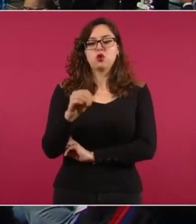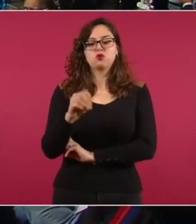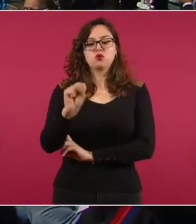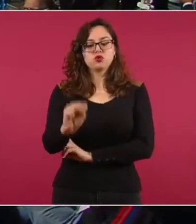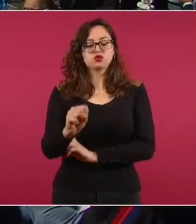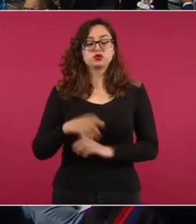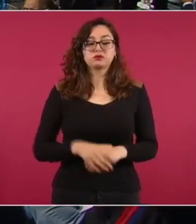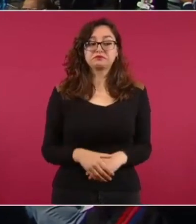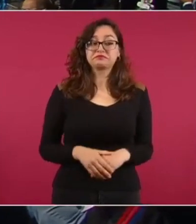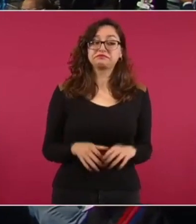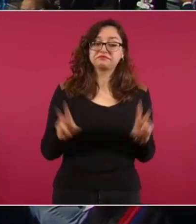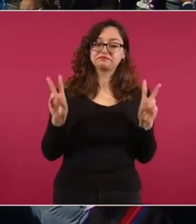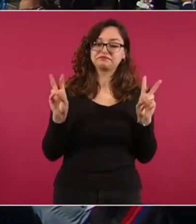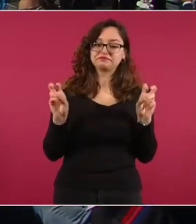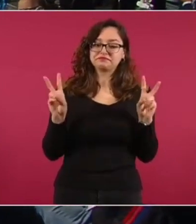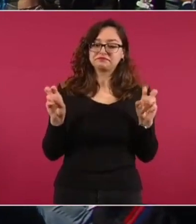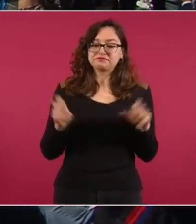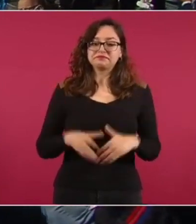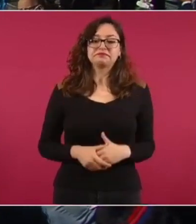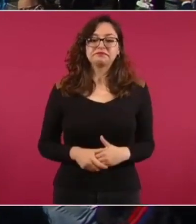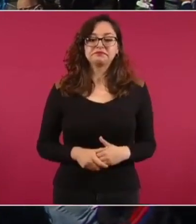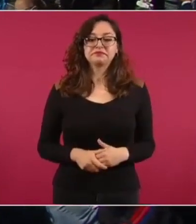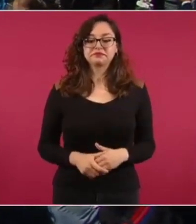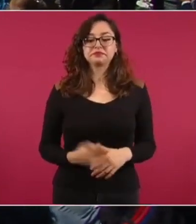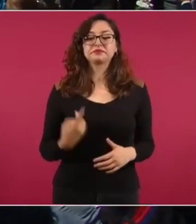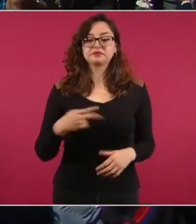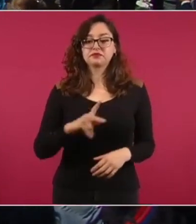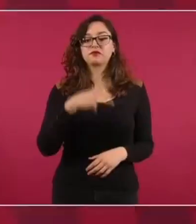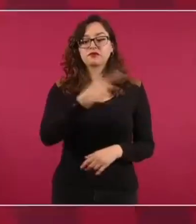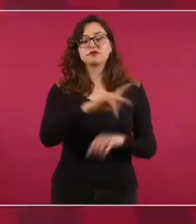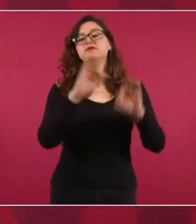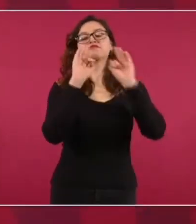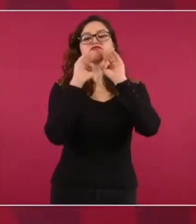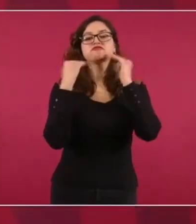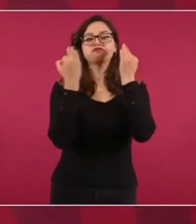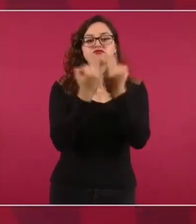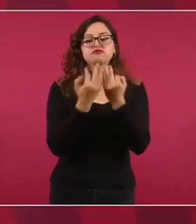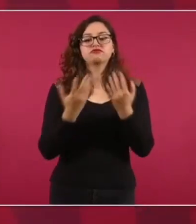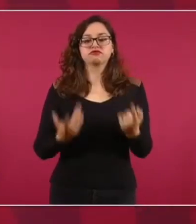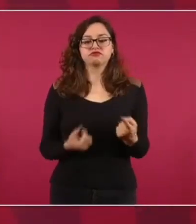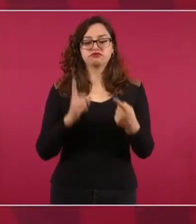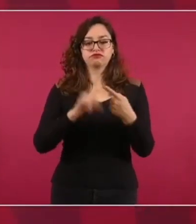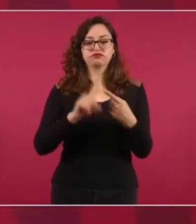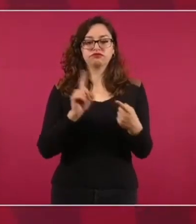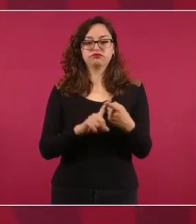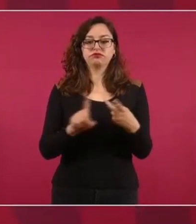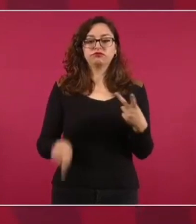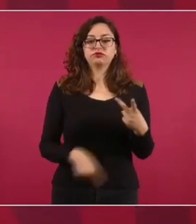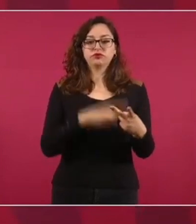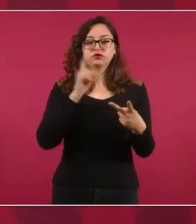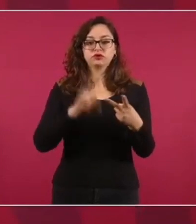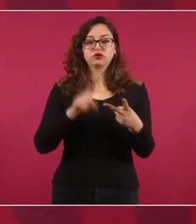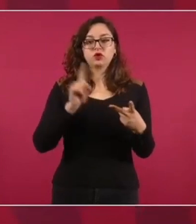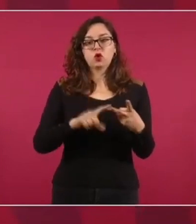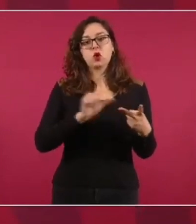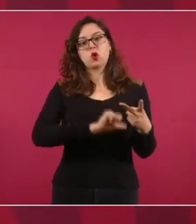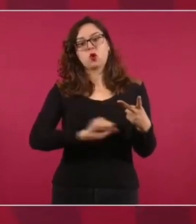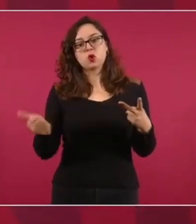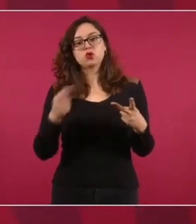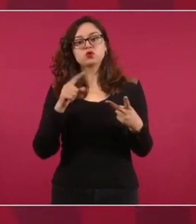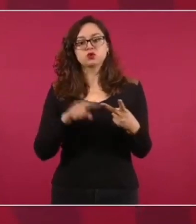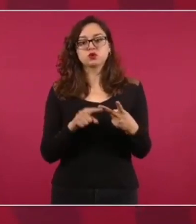esa fue una estrategia. La otra, complementaria,